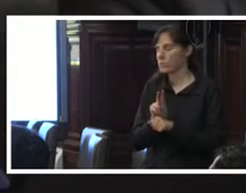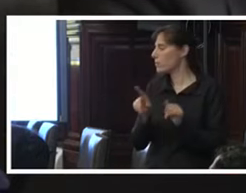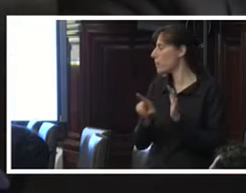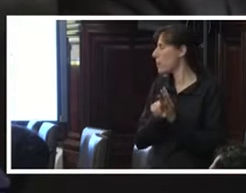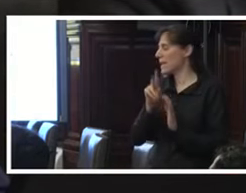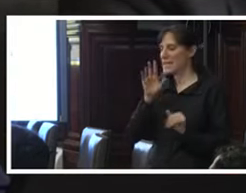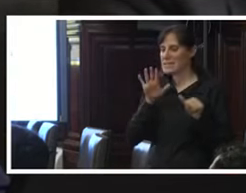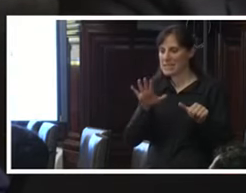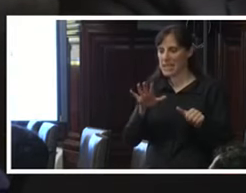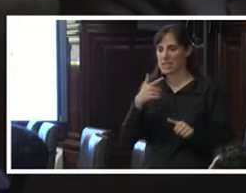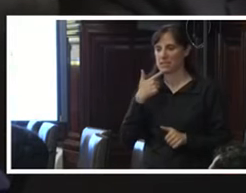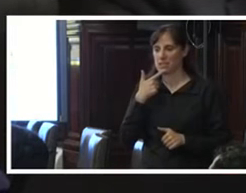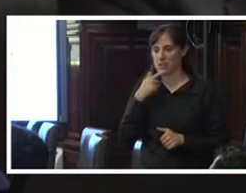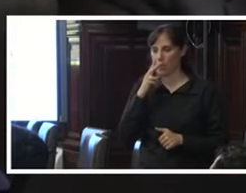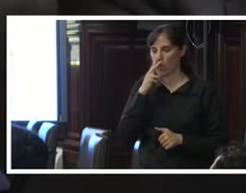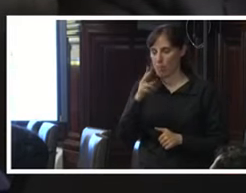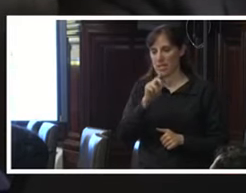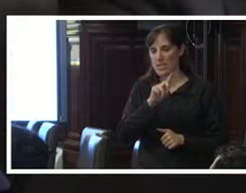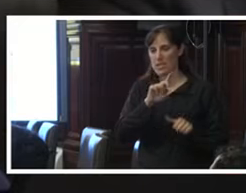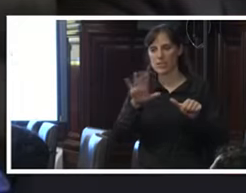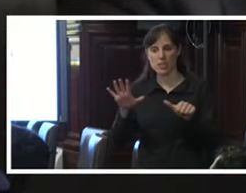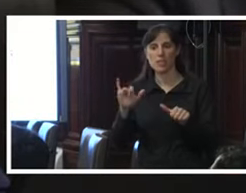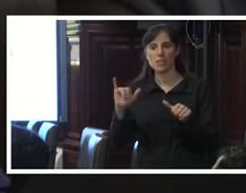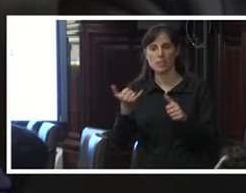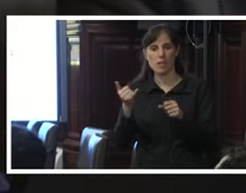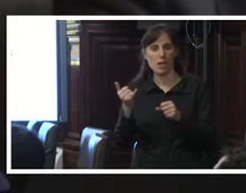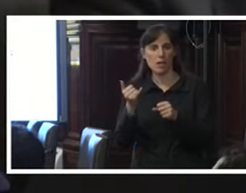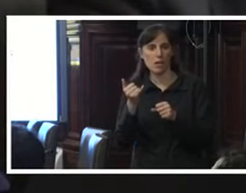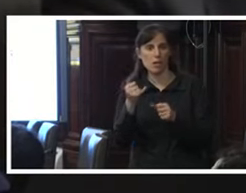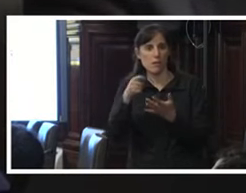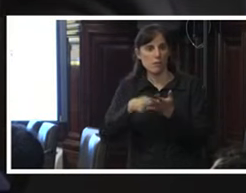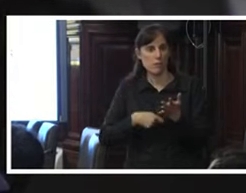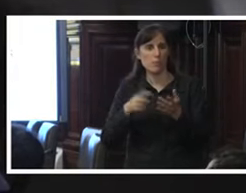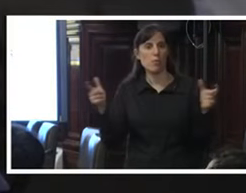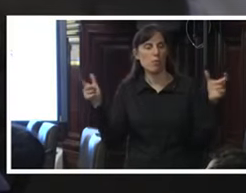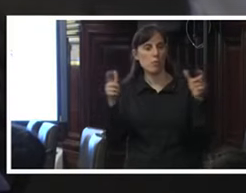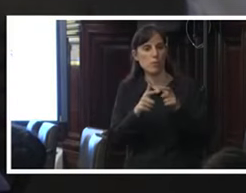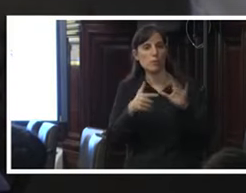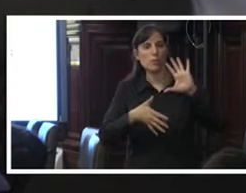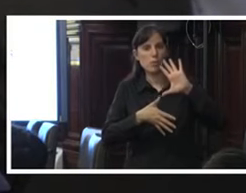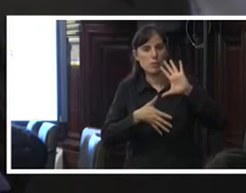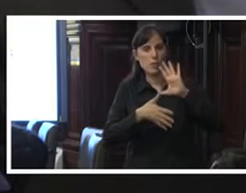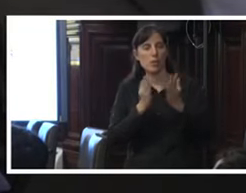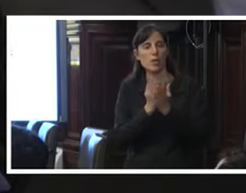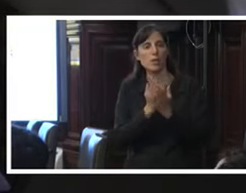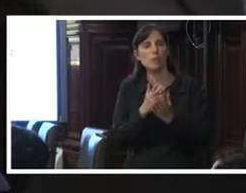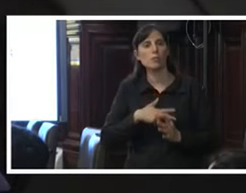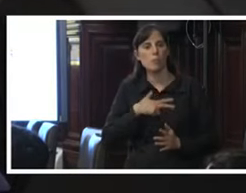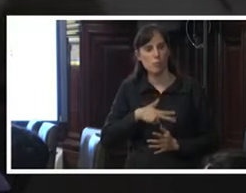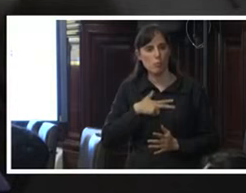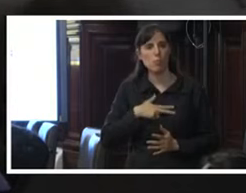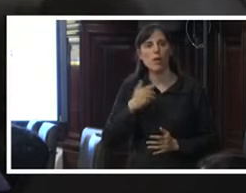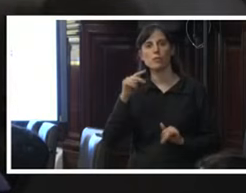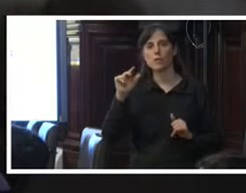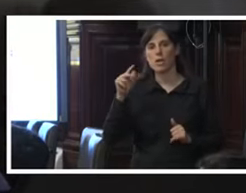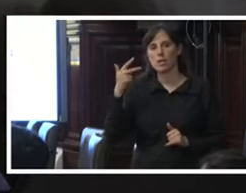2016 el estado plurinacional de bolivia firmó la convención interamericana de derechos humanos de las personas mayores y ratificó la misma el